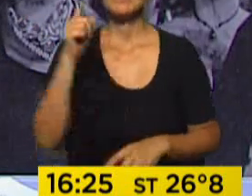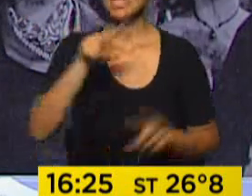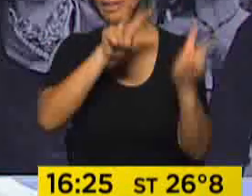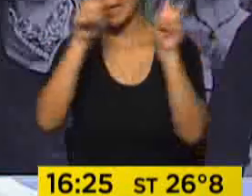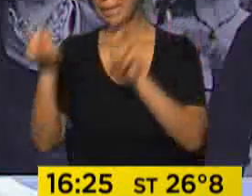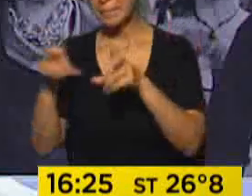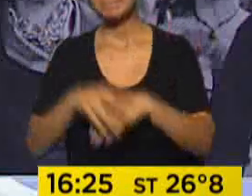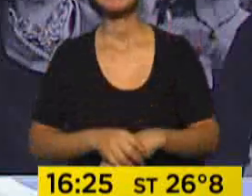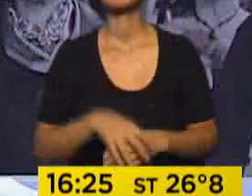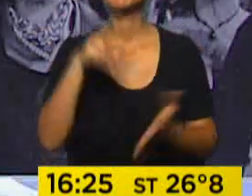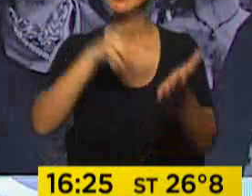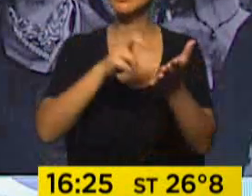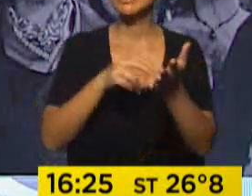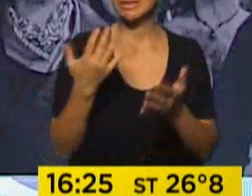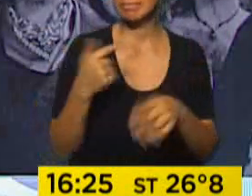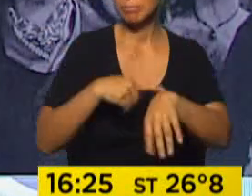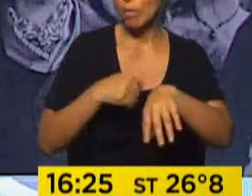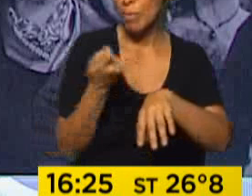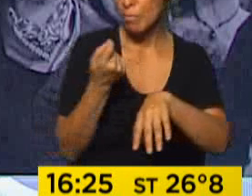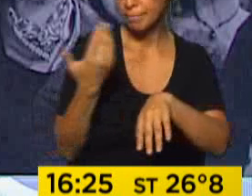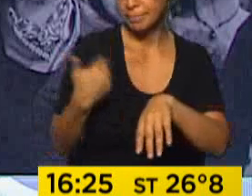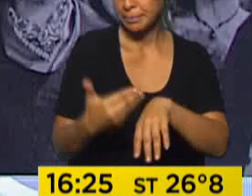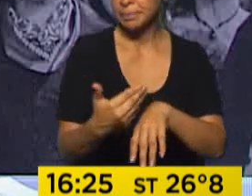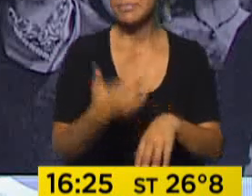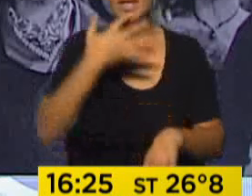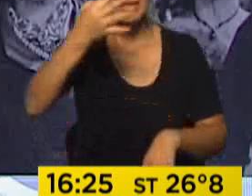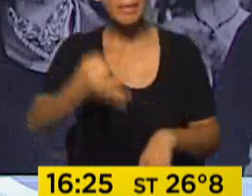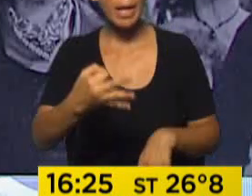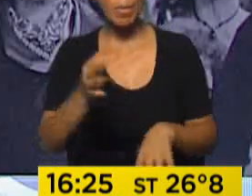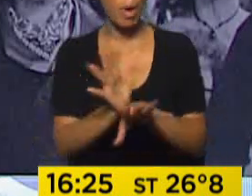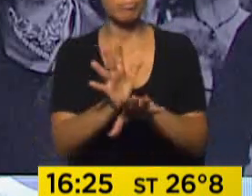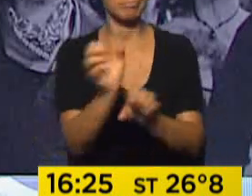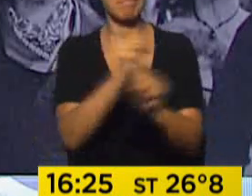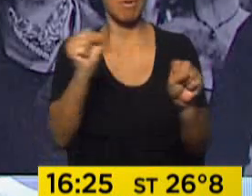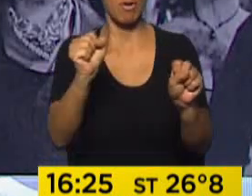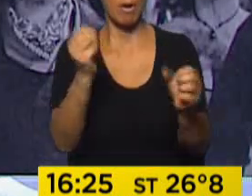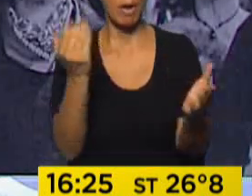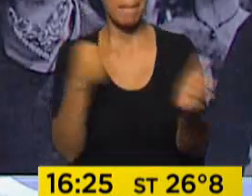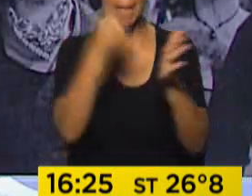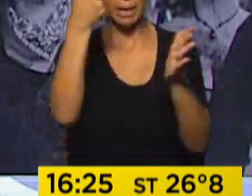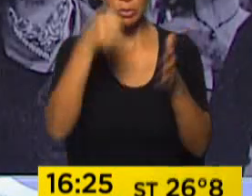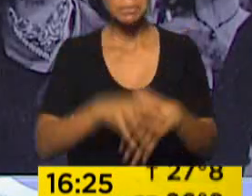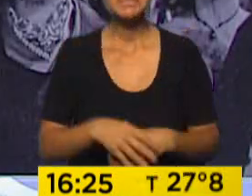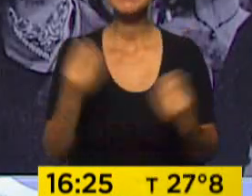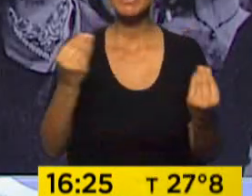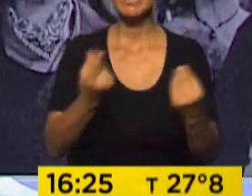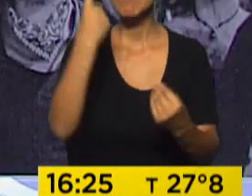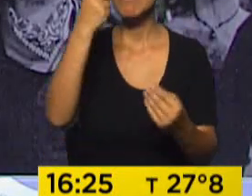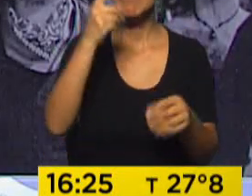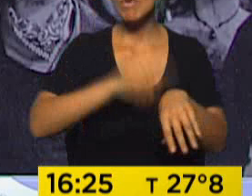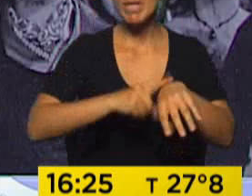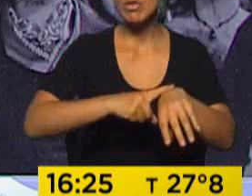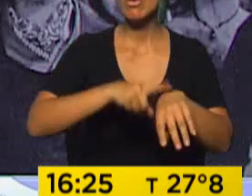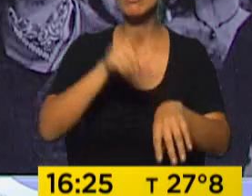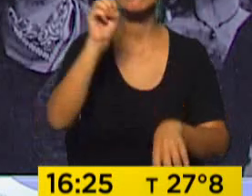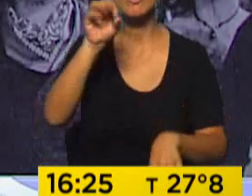que surgió en las últimas horas y que verdaderamente fue una especie de bomba dentro de la información, porque en un momento el nombre de Tomás